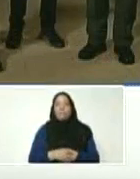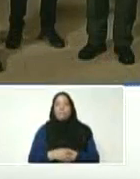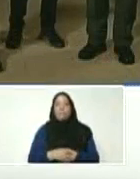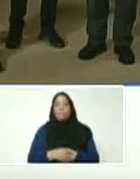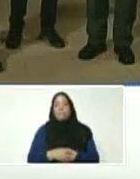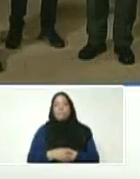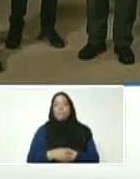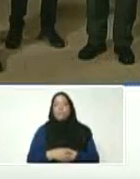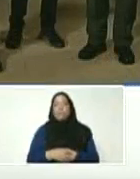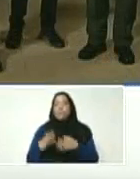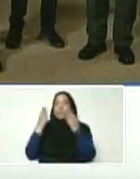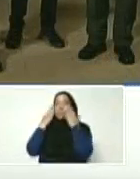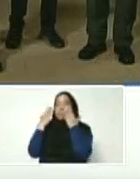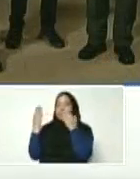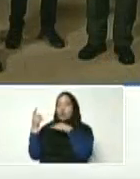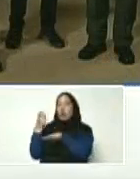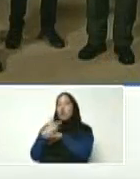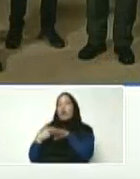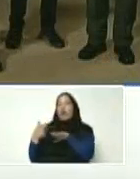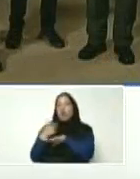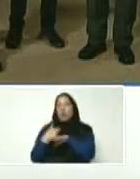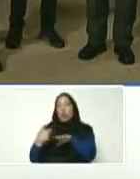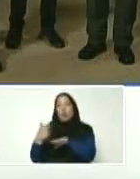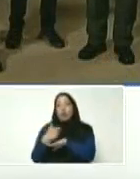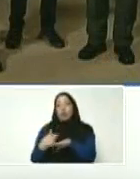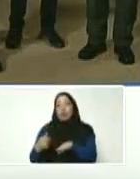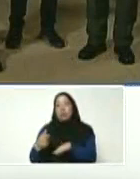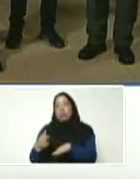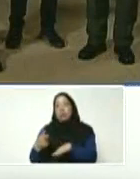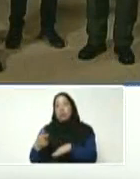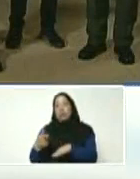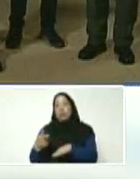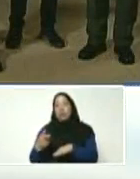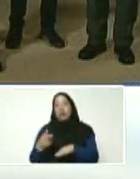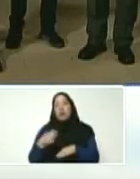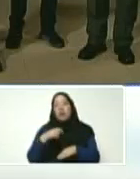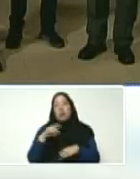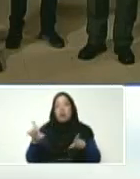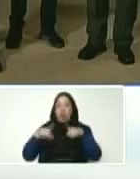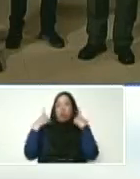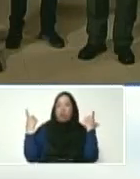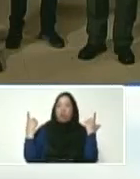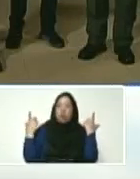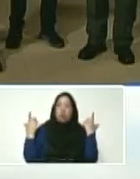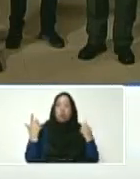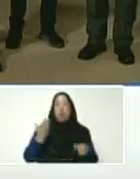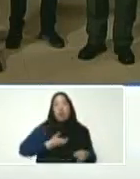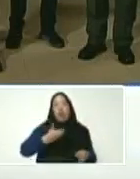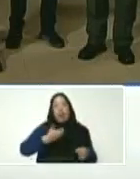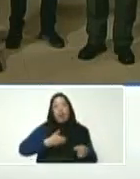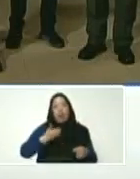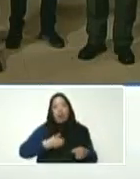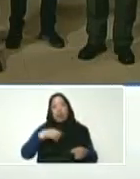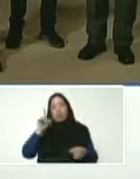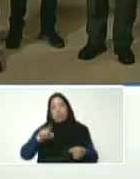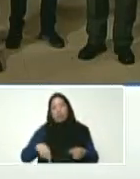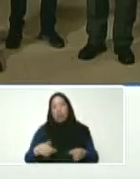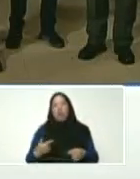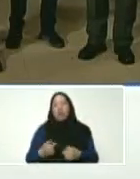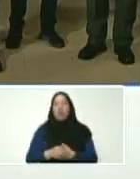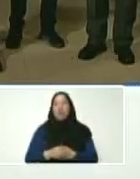compañero gobernador José Alejandro Terán, el alcalde José Manuel Suárez,